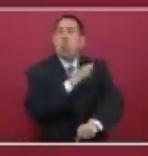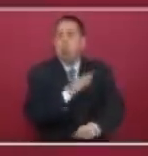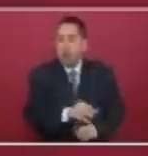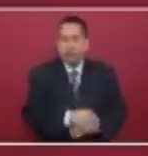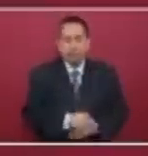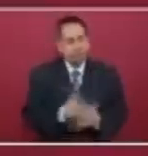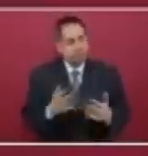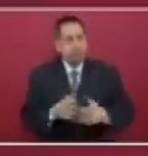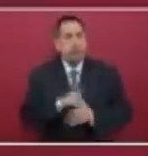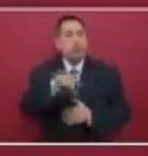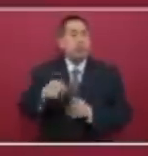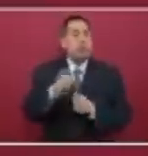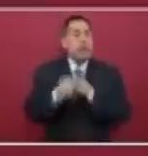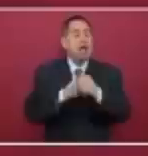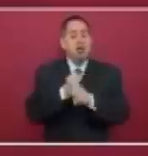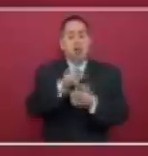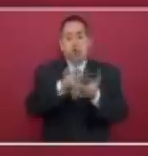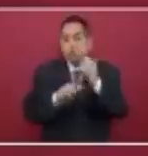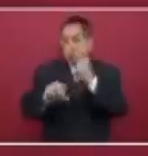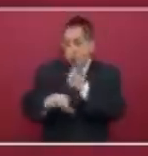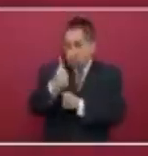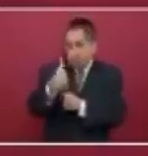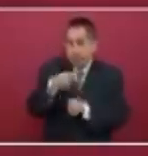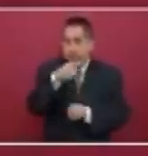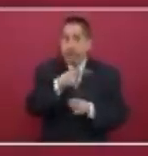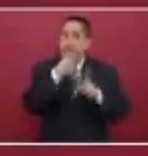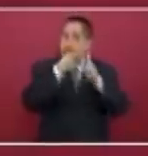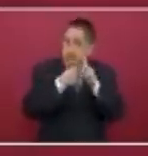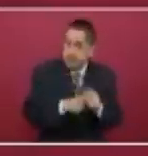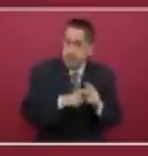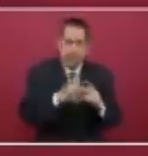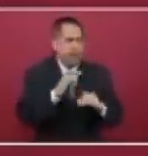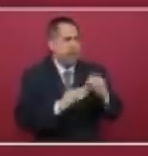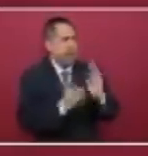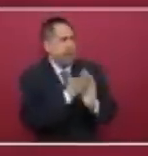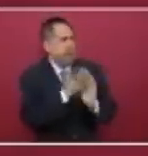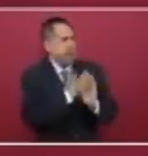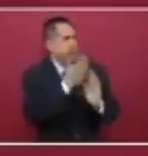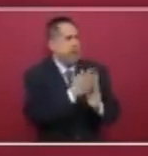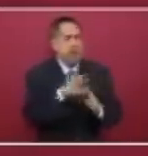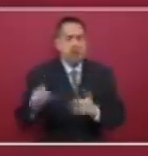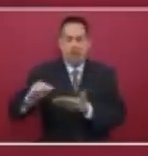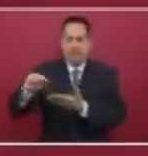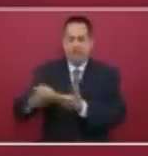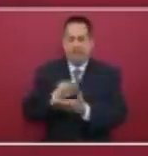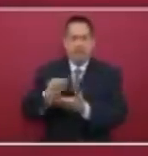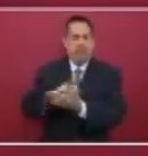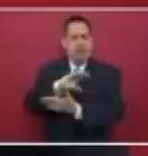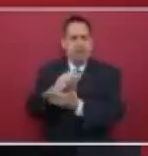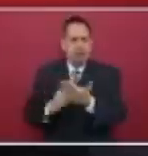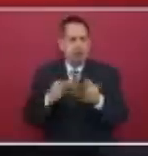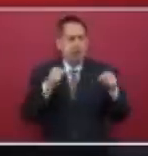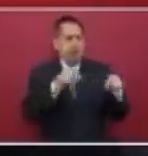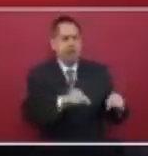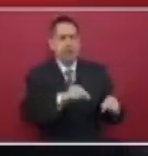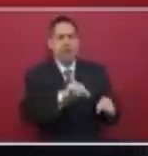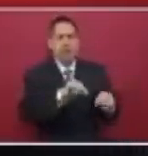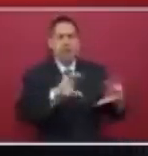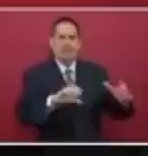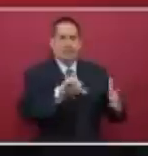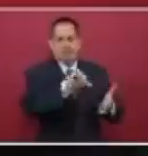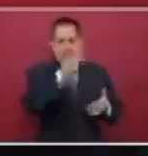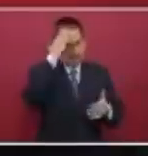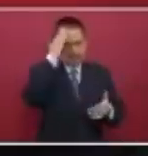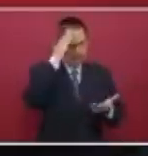cuando empieza ya la construcción y la comisión y el contratista firman el contrato de la central centro bajo el esquema